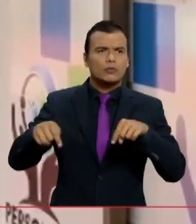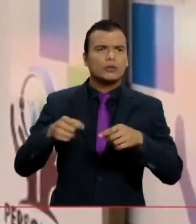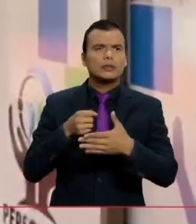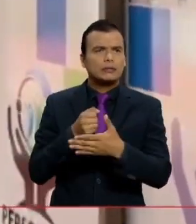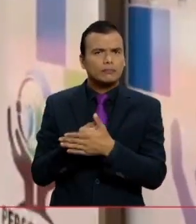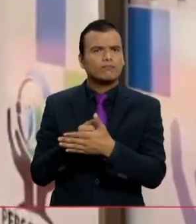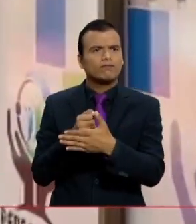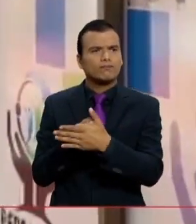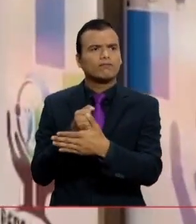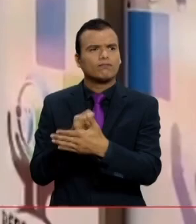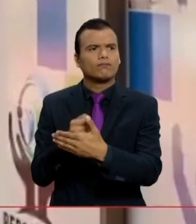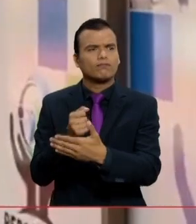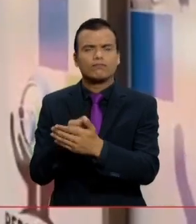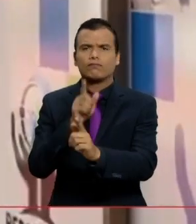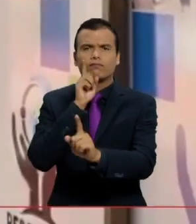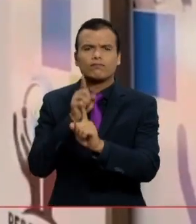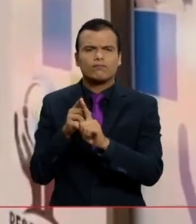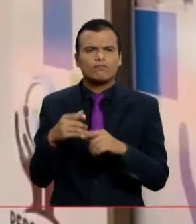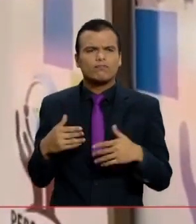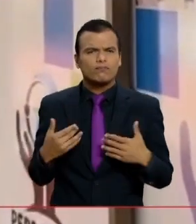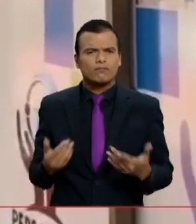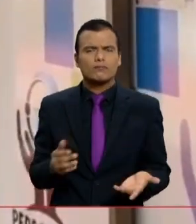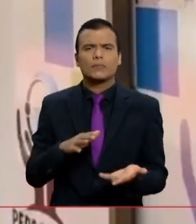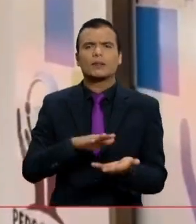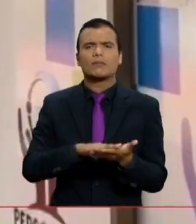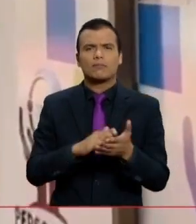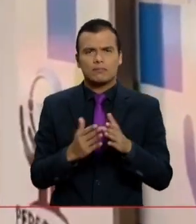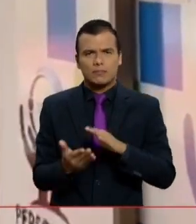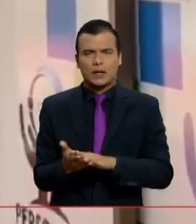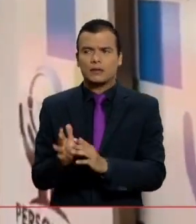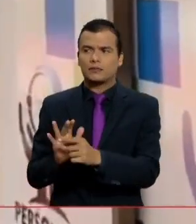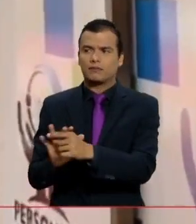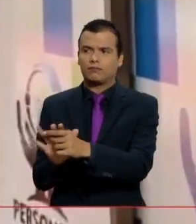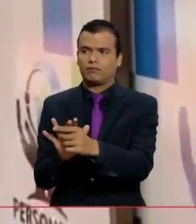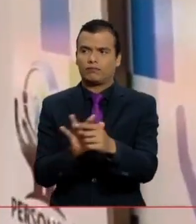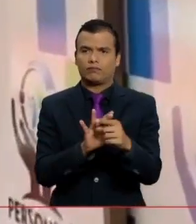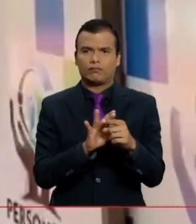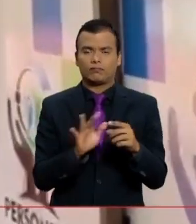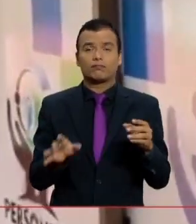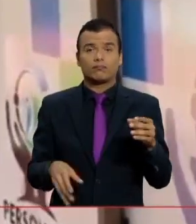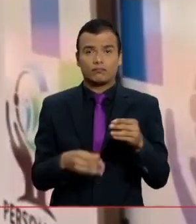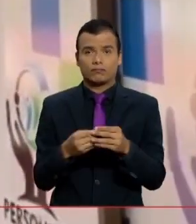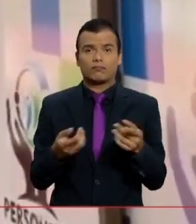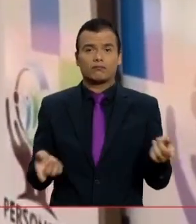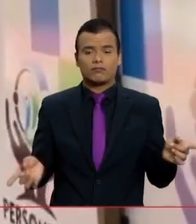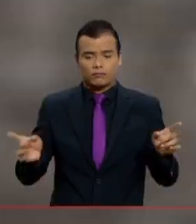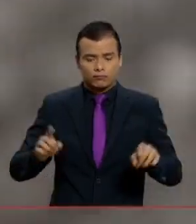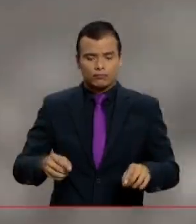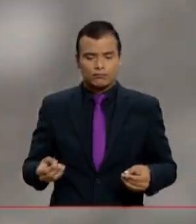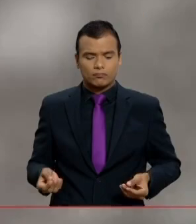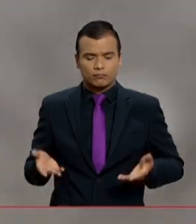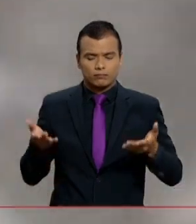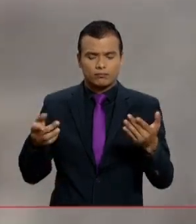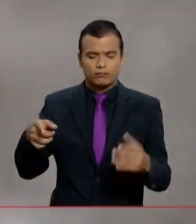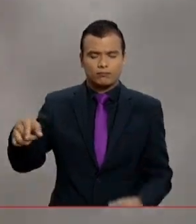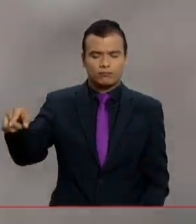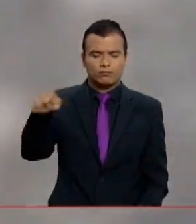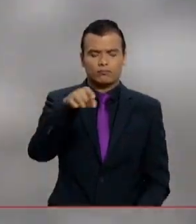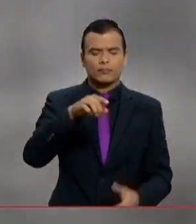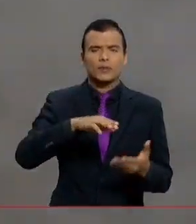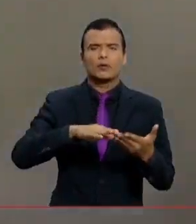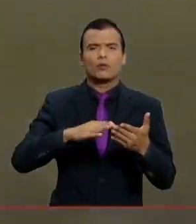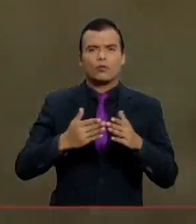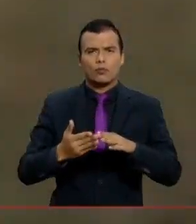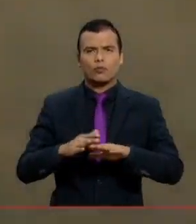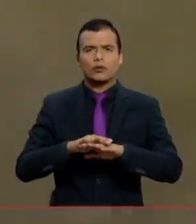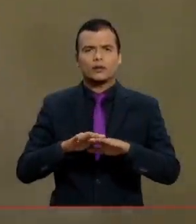esfuerzos por avanzar en los procesos de paz, por avanzar en que las comunidades puedan vivir en tranquilidad